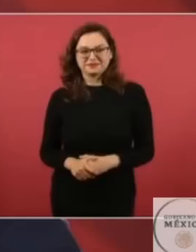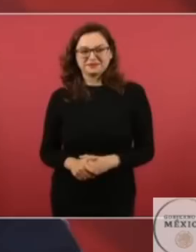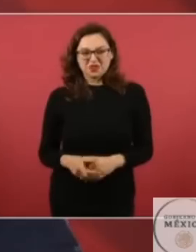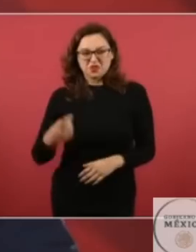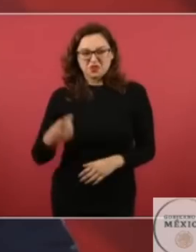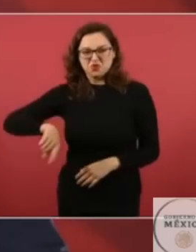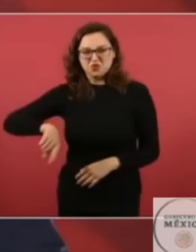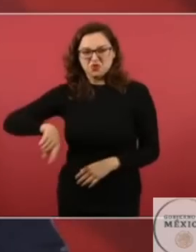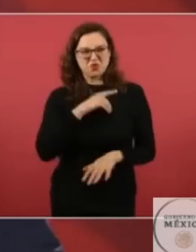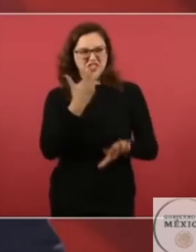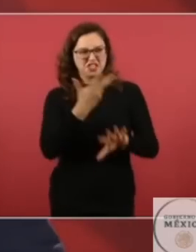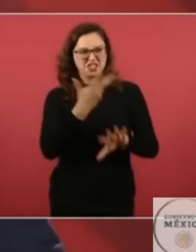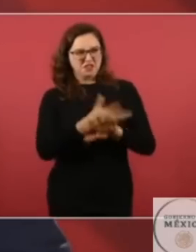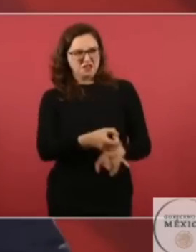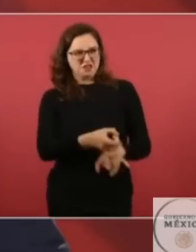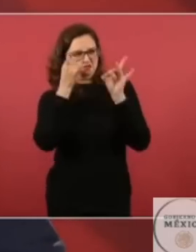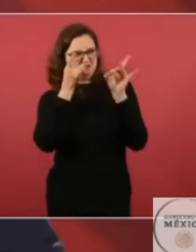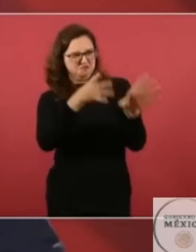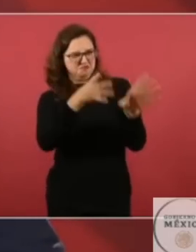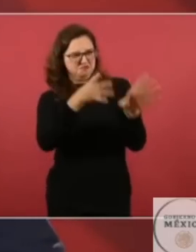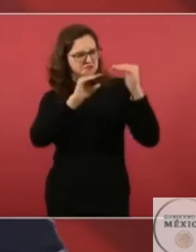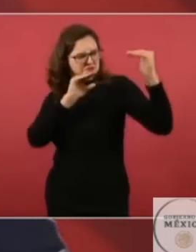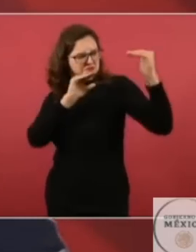someteremos. AMLO.